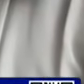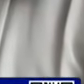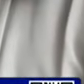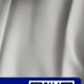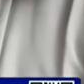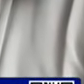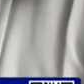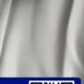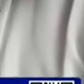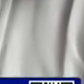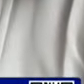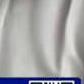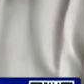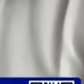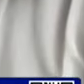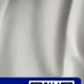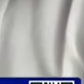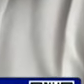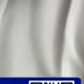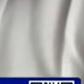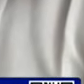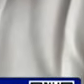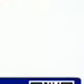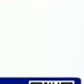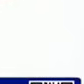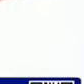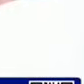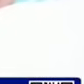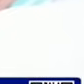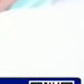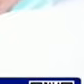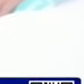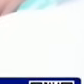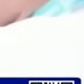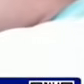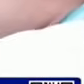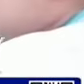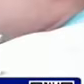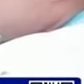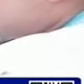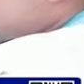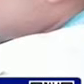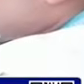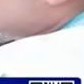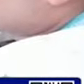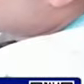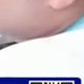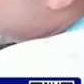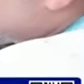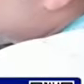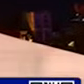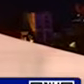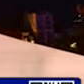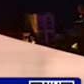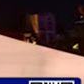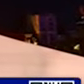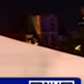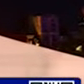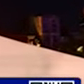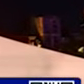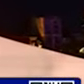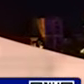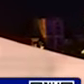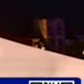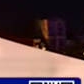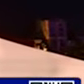para concientizar sobre el ACV y su tratamiento adecuado. Son más de 25 monumentos en las 17 ciudades que se iluminarán